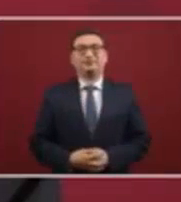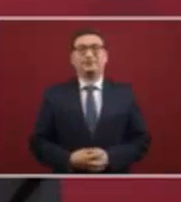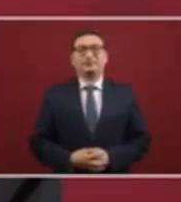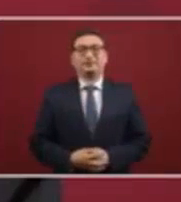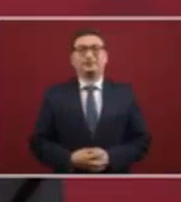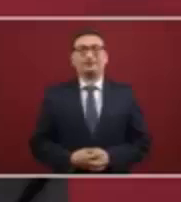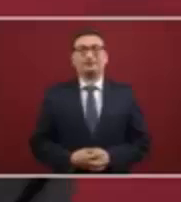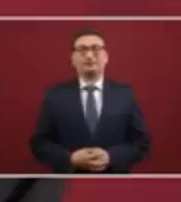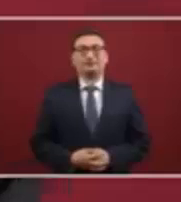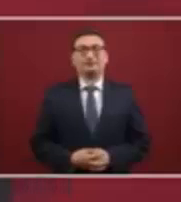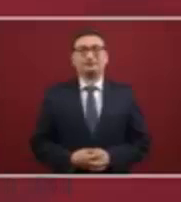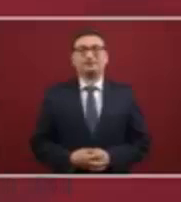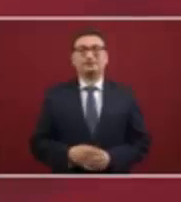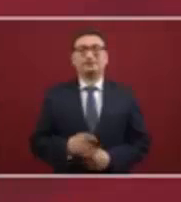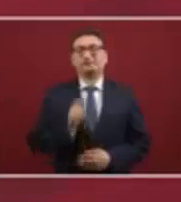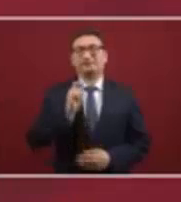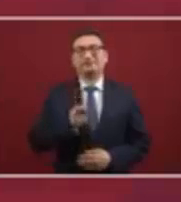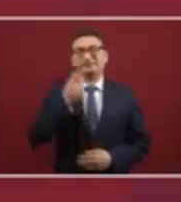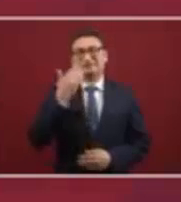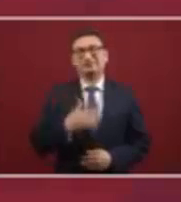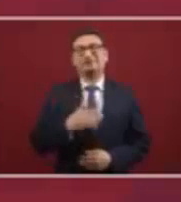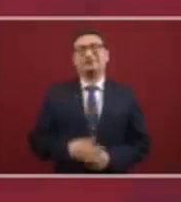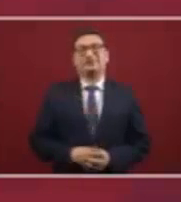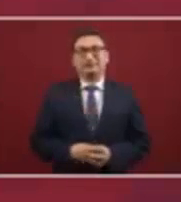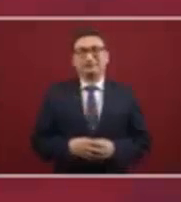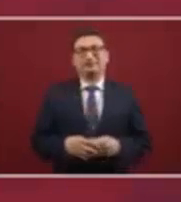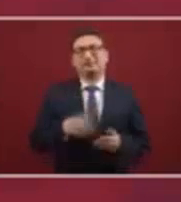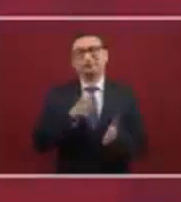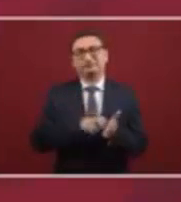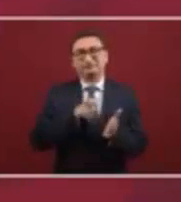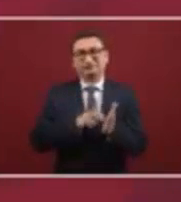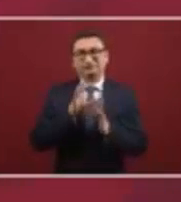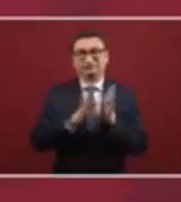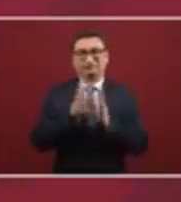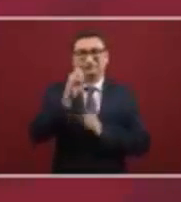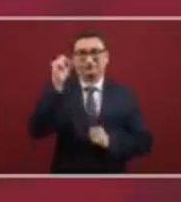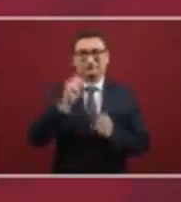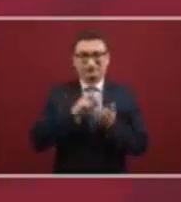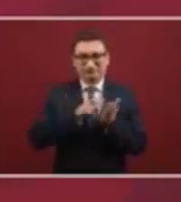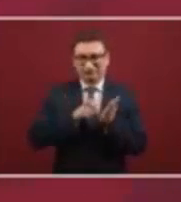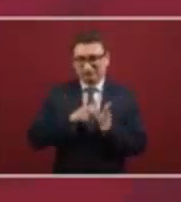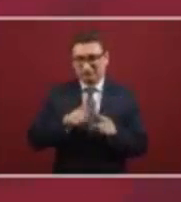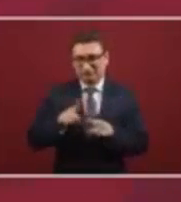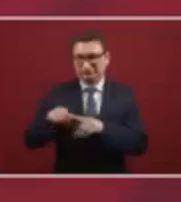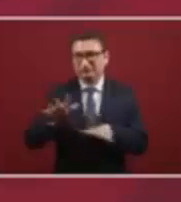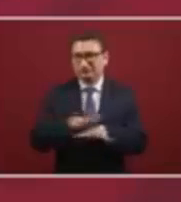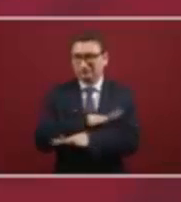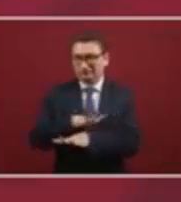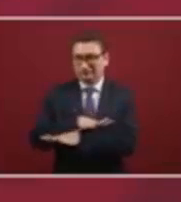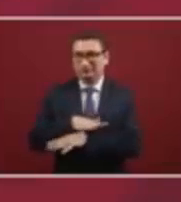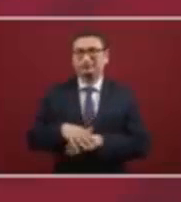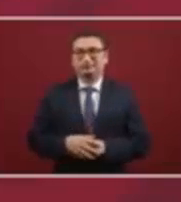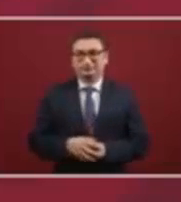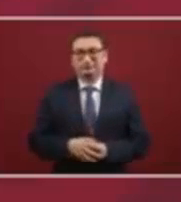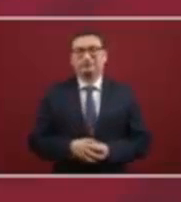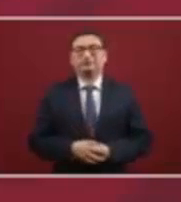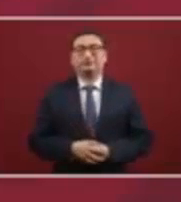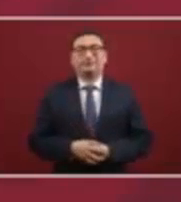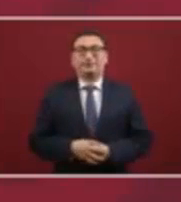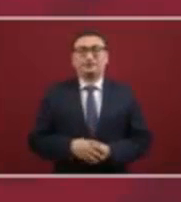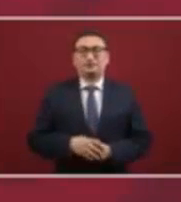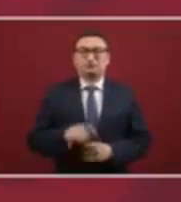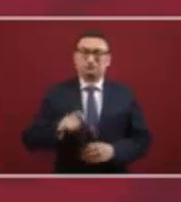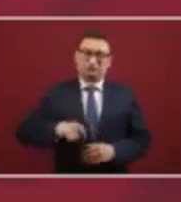nuestros impuestos. Y bueno, estos empresarios entonces, ¿de qué privilegios gozaron? Pero bueno, el presidente hace unos días firma el decreto donde